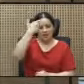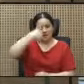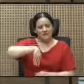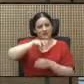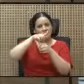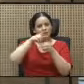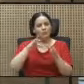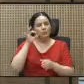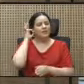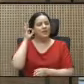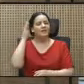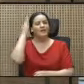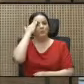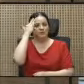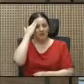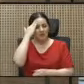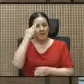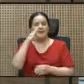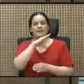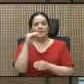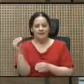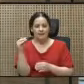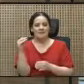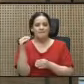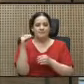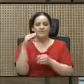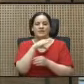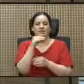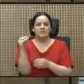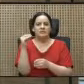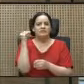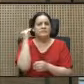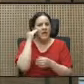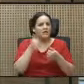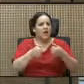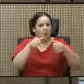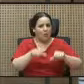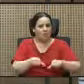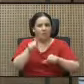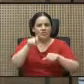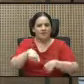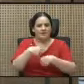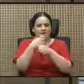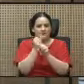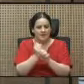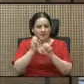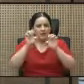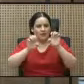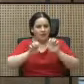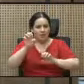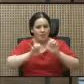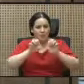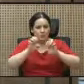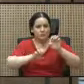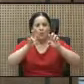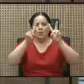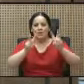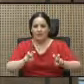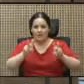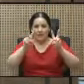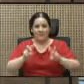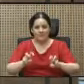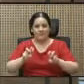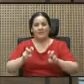y partidaria de que se debe diagnosticar la educación costarricense. Deben evaluarse adecuadamente a los